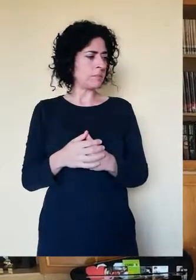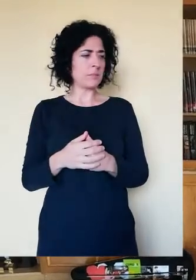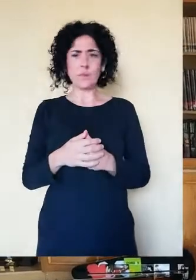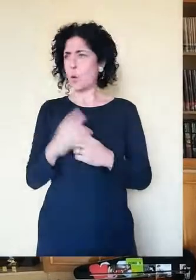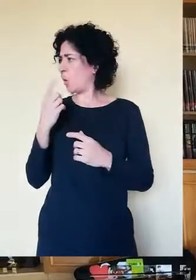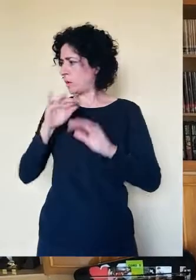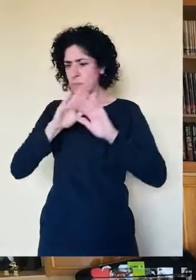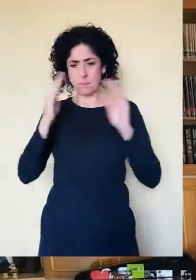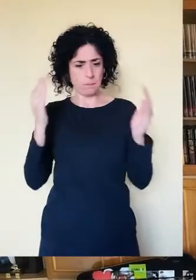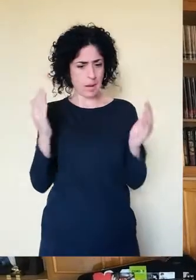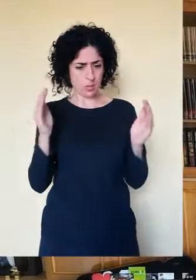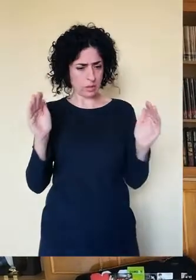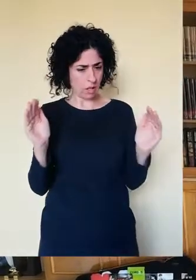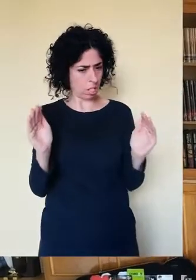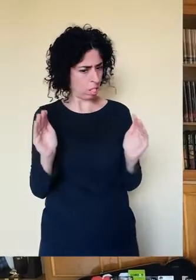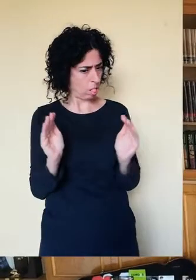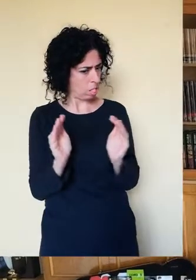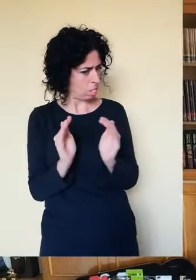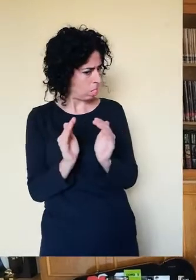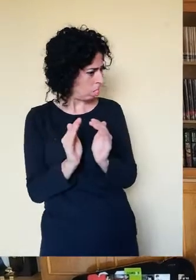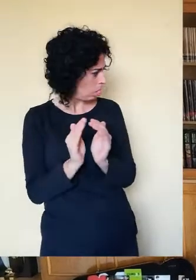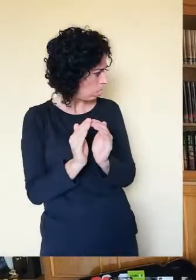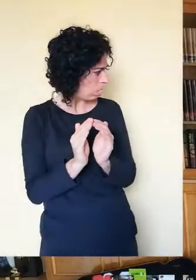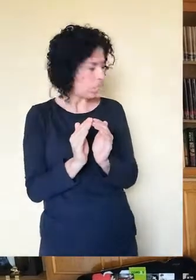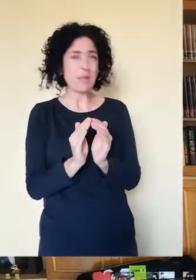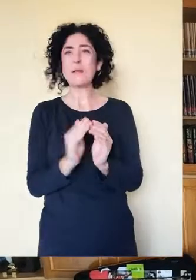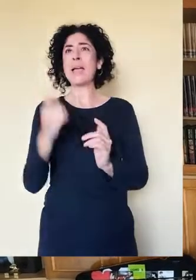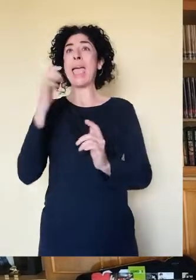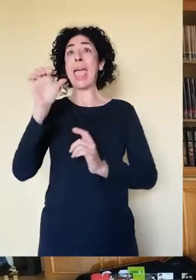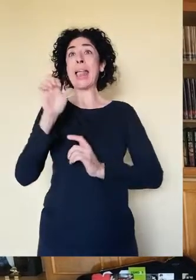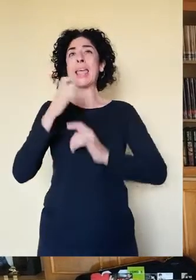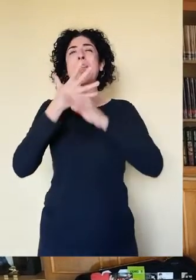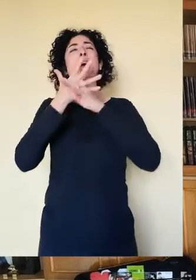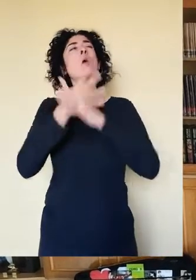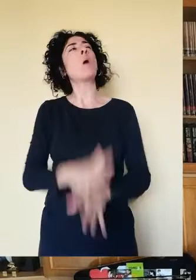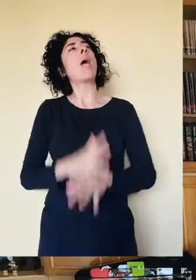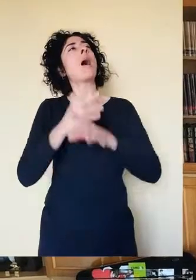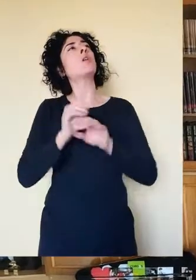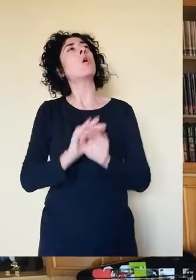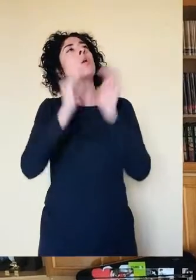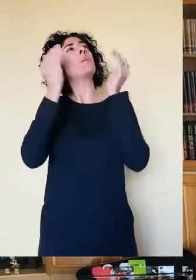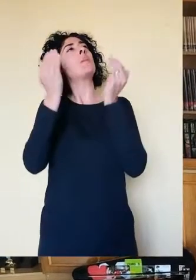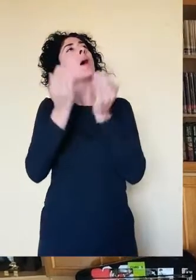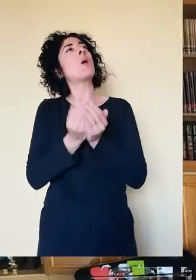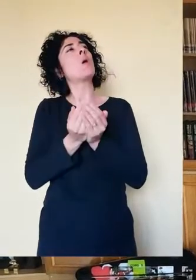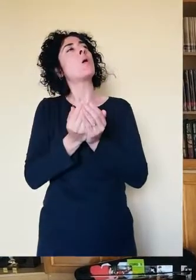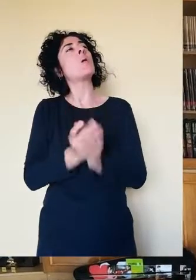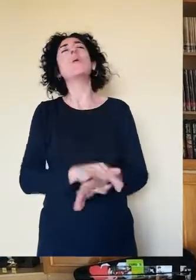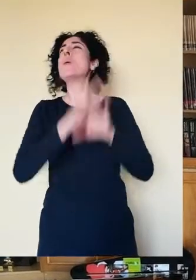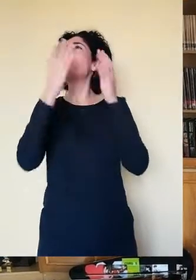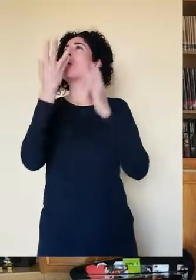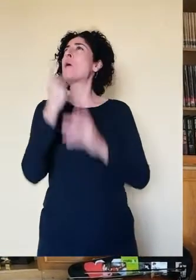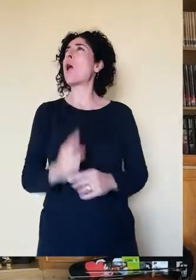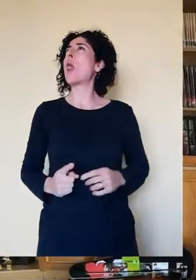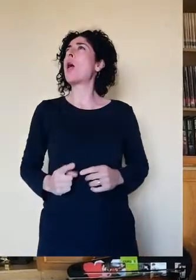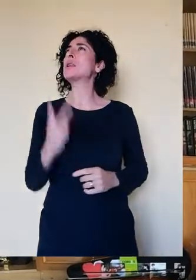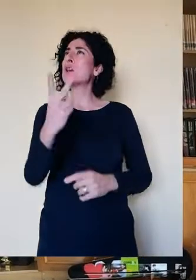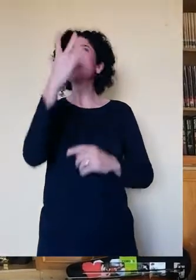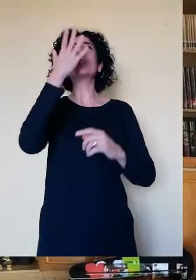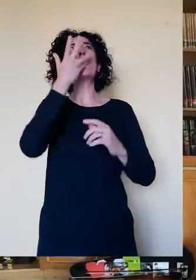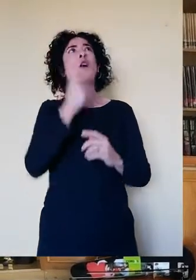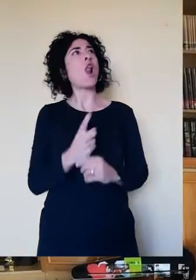¡Uy! Hoy la pelota se me ha cogido, Joan. Elena juega con un balón de dos colores, de